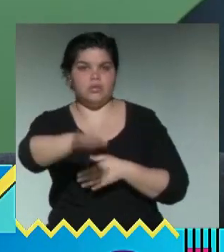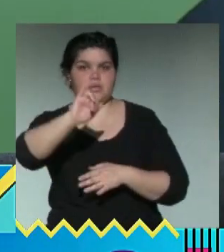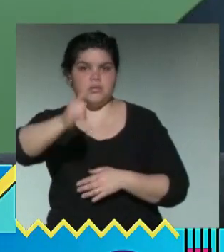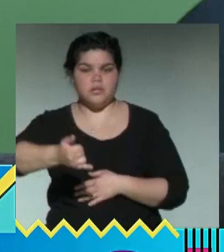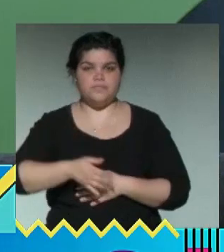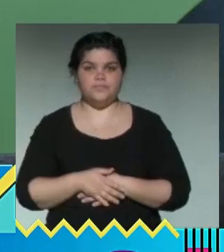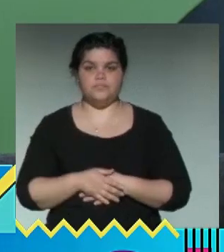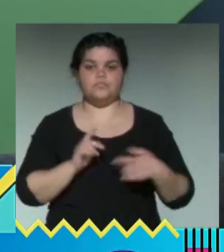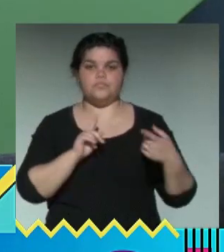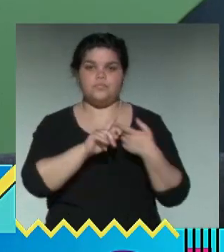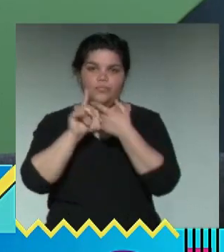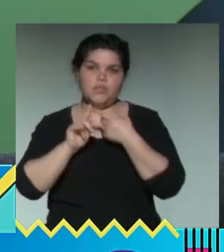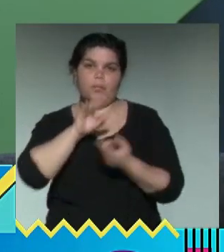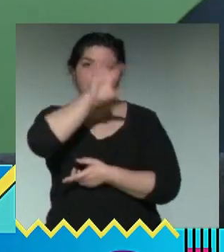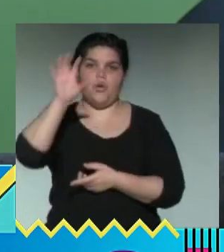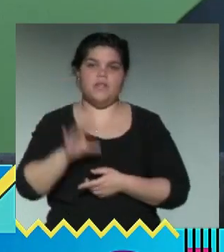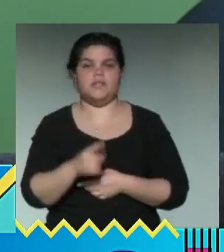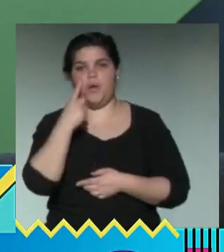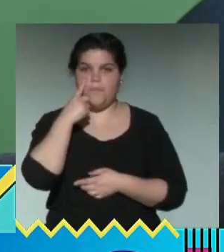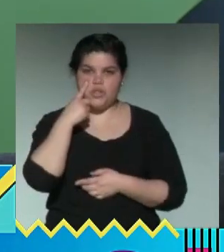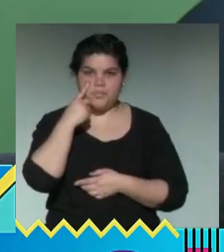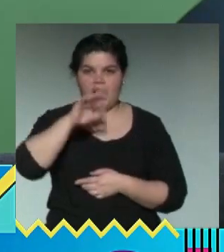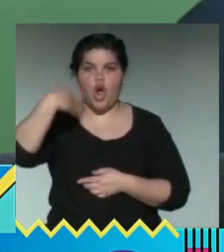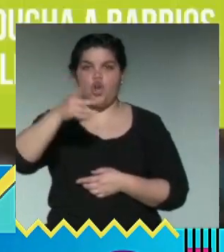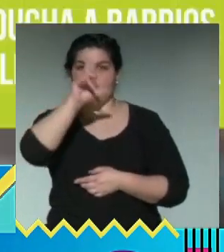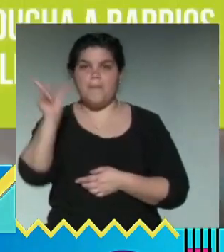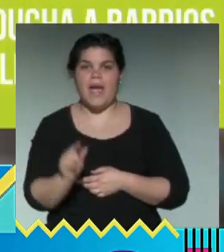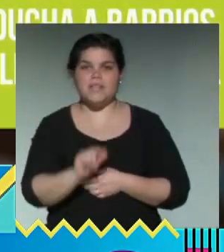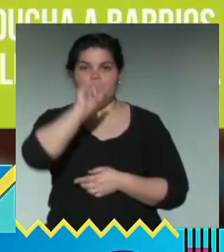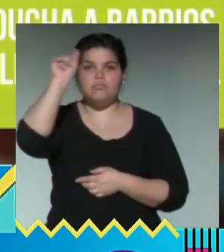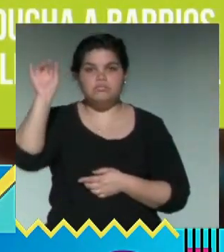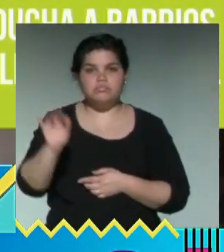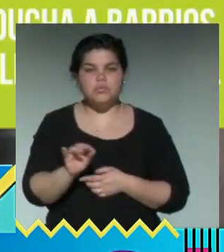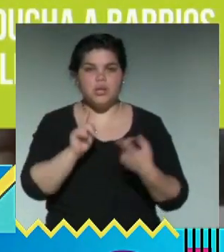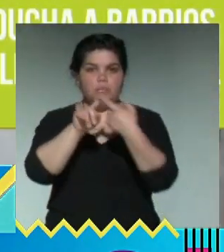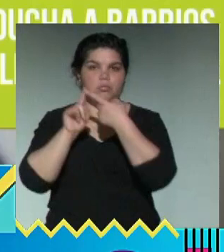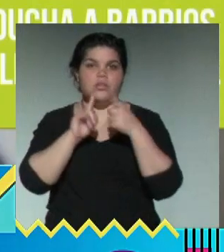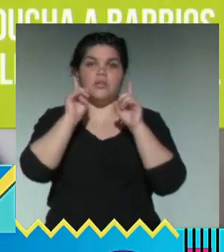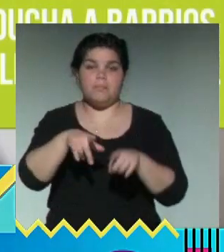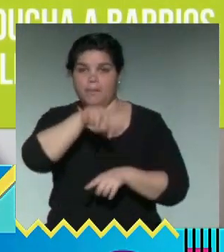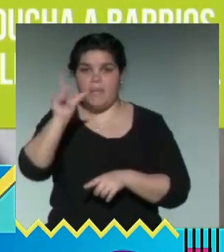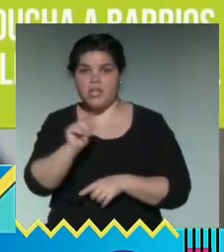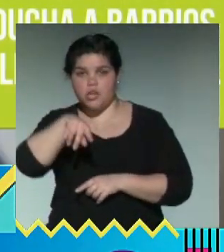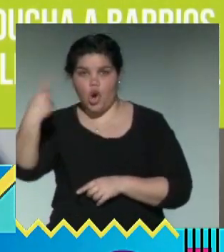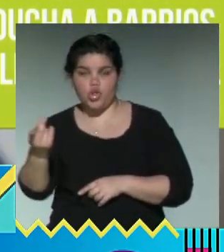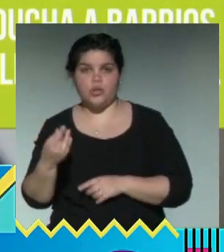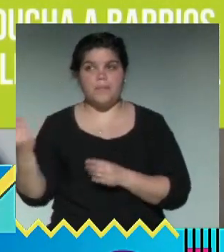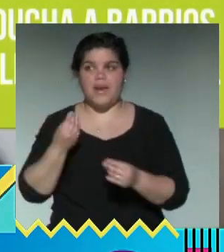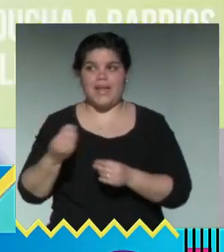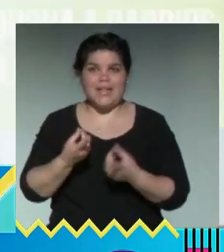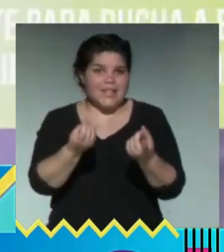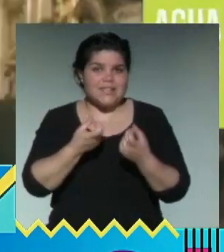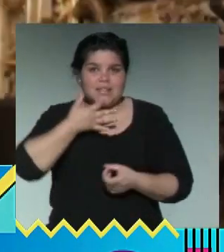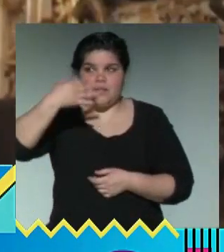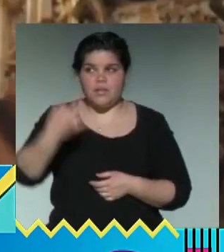con un montón de provincias, un montón de municipios de otros lugares del país, como también otros países, para poder desarrollar, porque la necesidad está y las